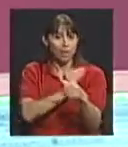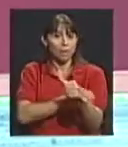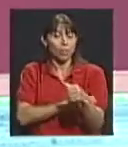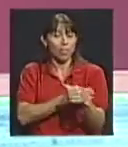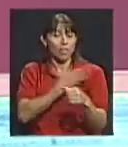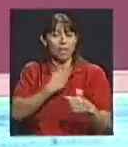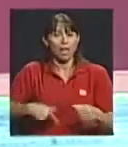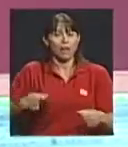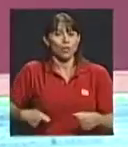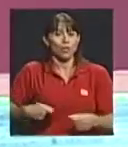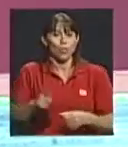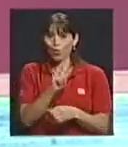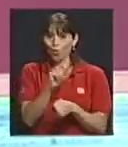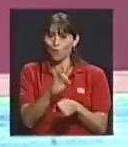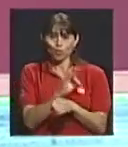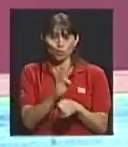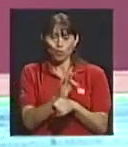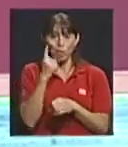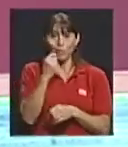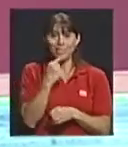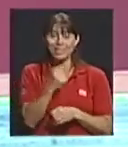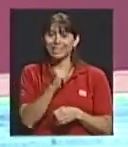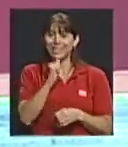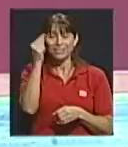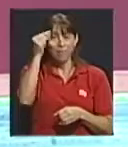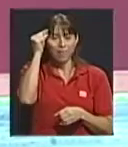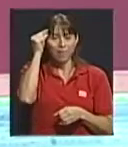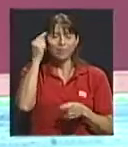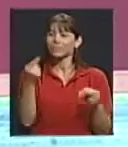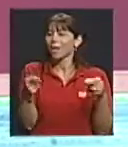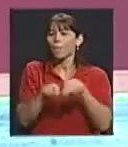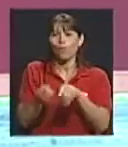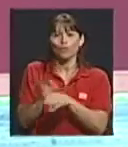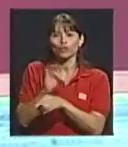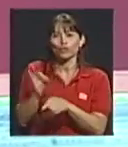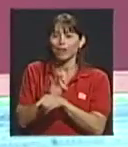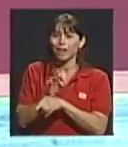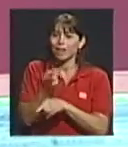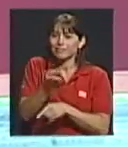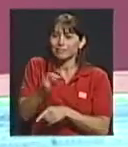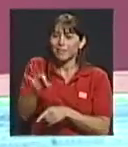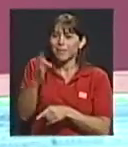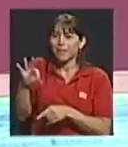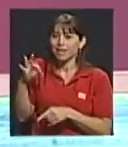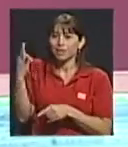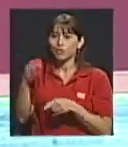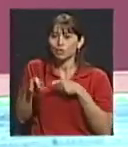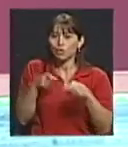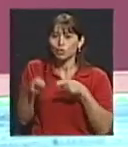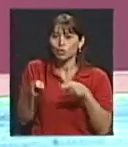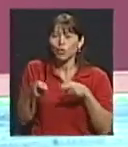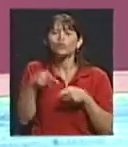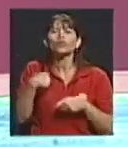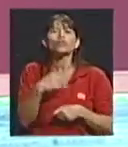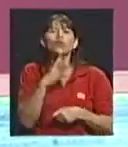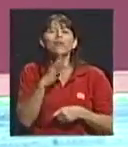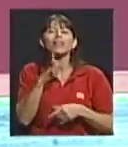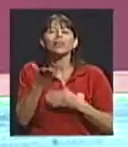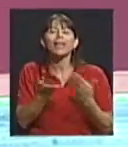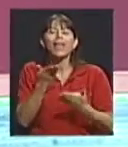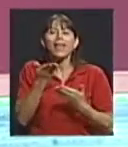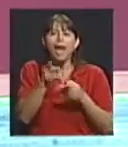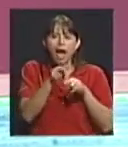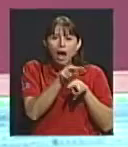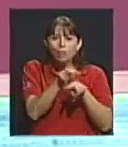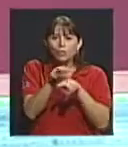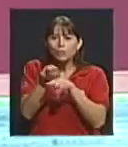poder ejecutivo dice que es ingobernable tampoco los mecanismos de control y aquí estoy hablando de las auditorías internas hay una por cada